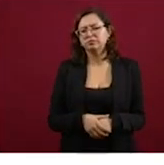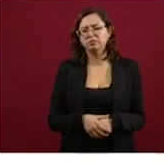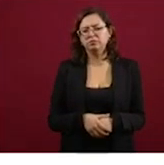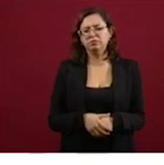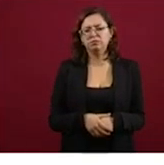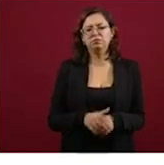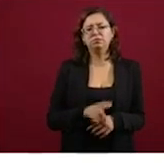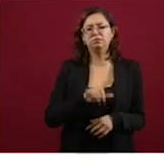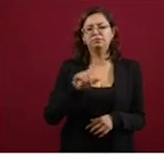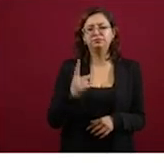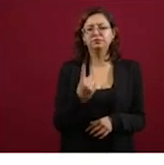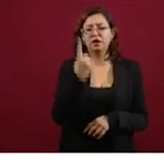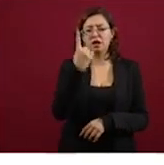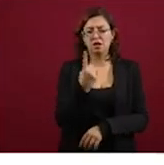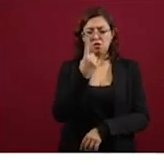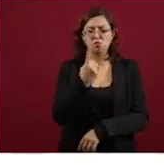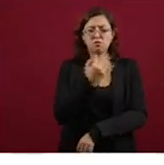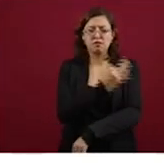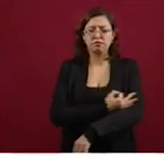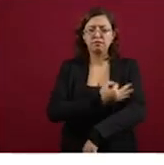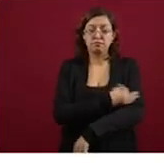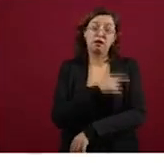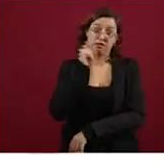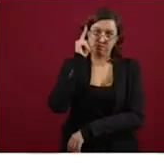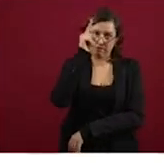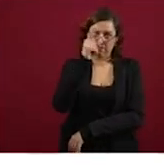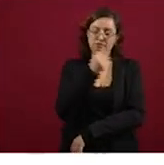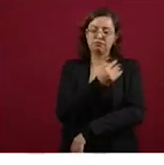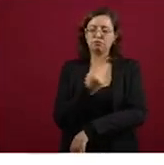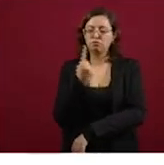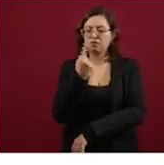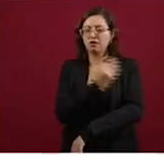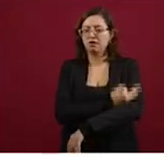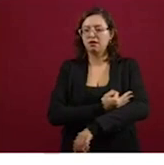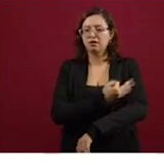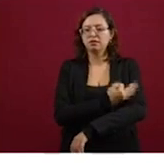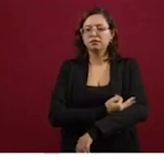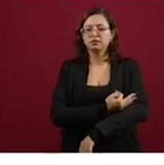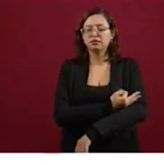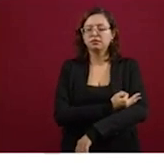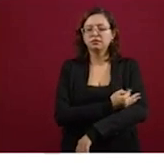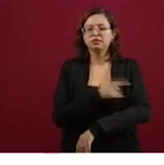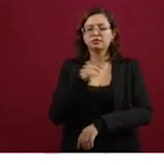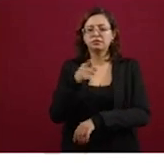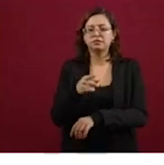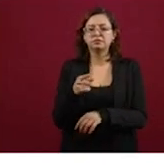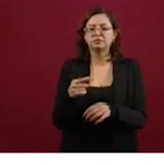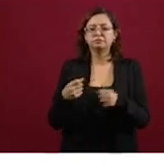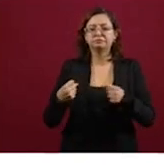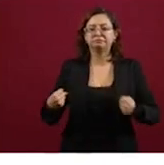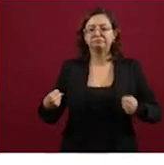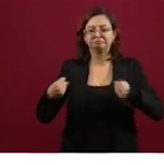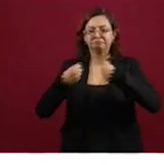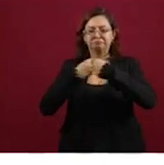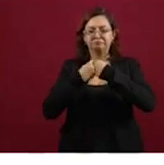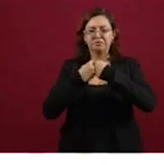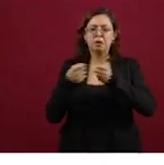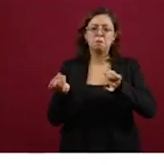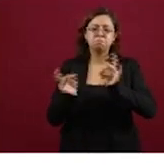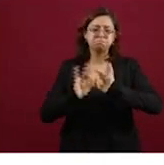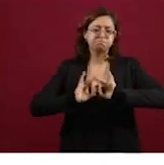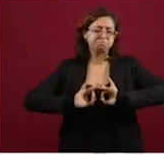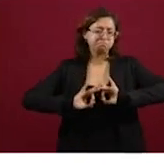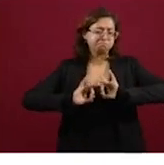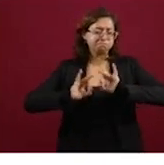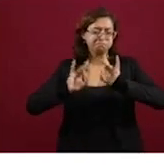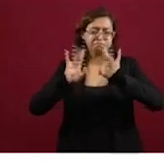a las 13 horas tiempo local, el evento se registró en los límites, la agresión se registró en